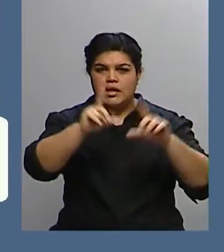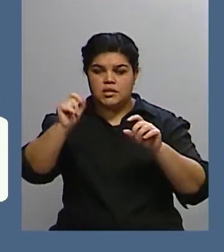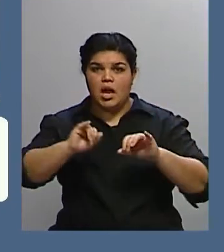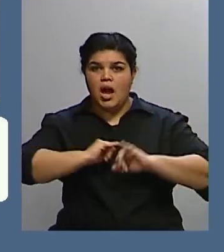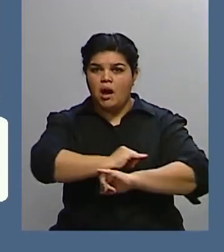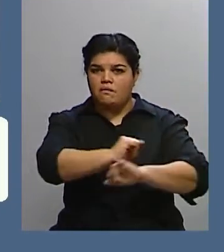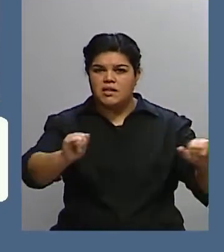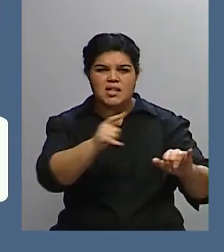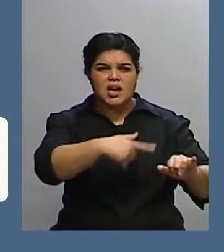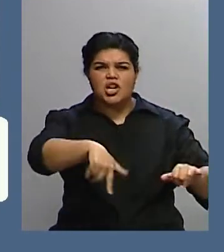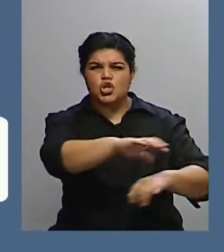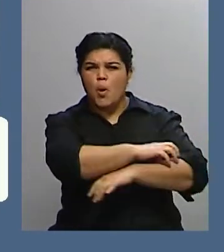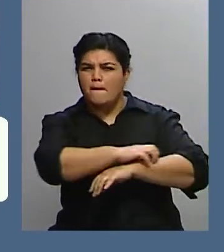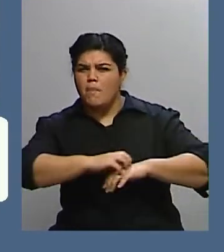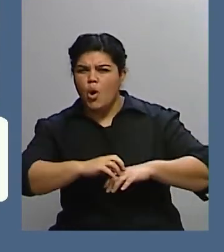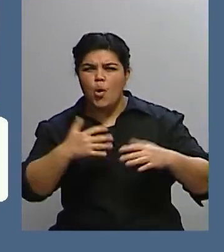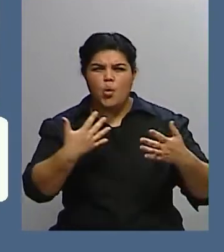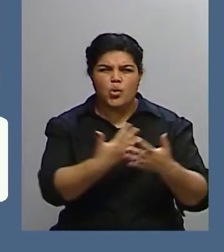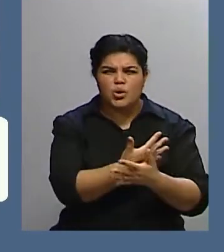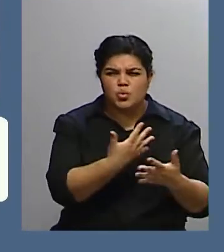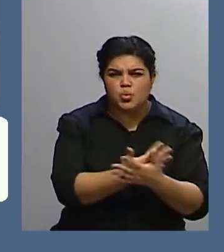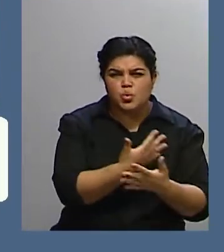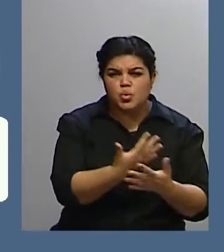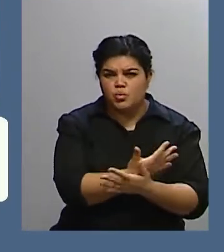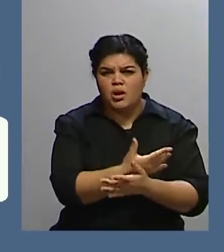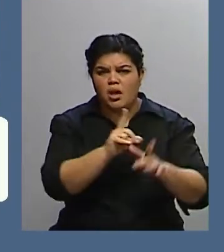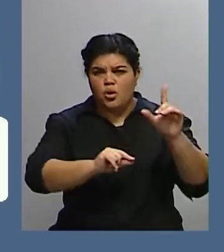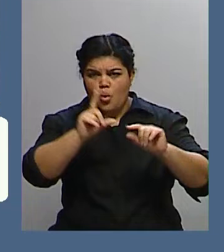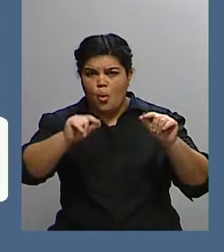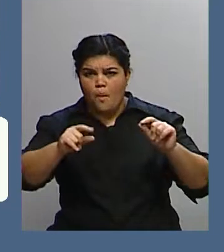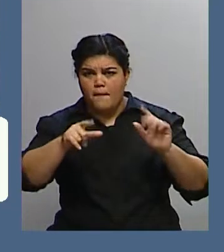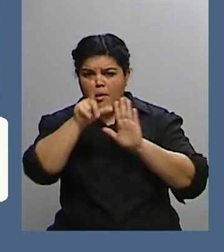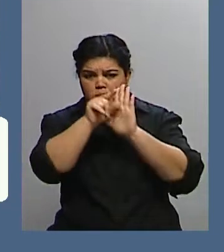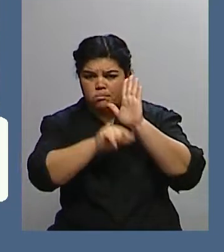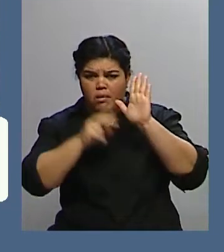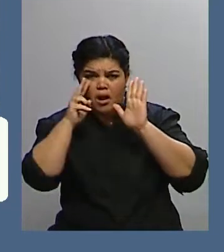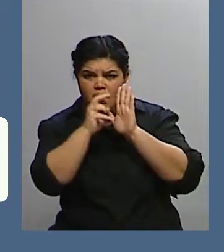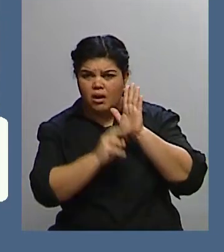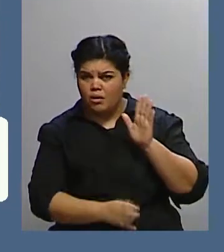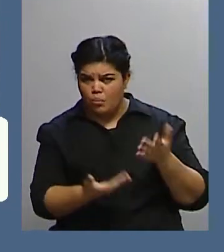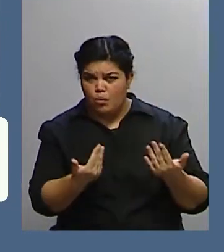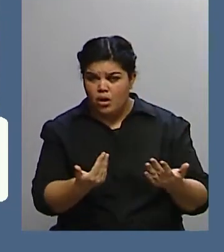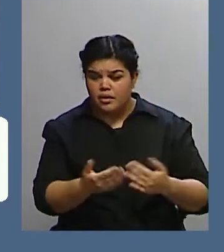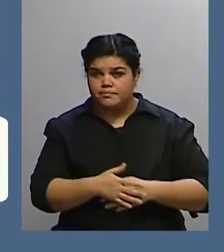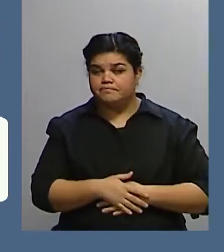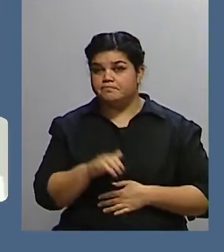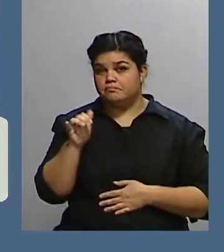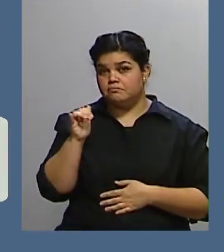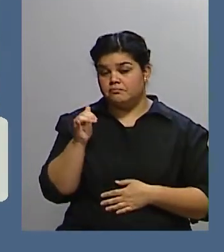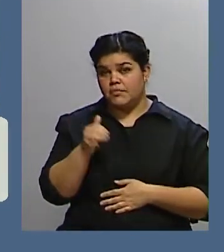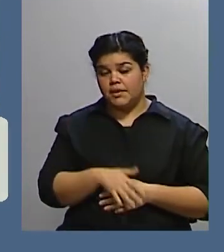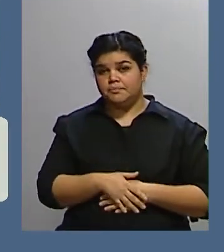vez esa situación, ¿no?, de pobreza. Sí, bueno, primero existe, como te decía,